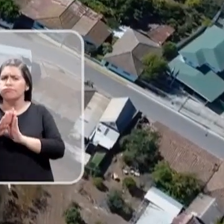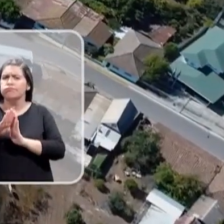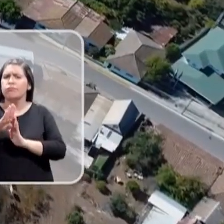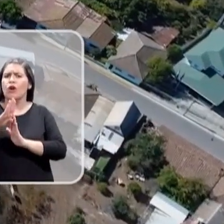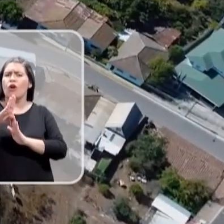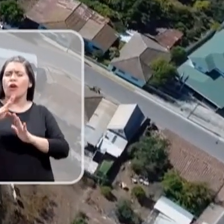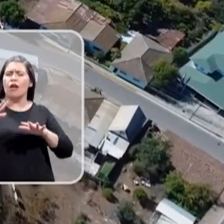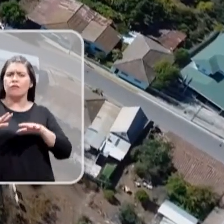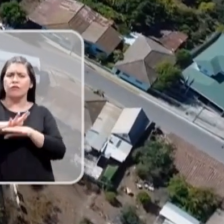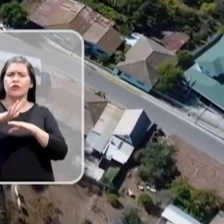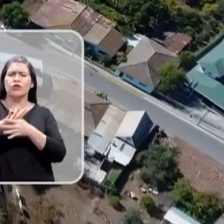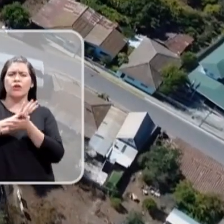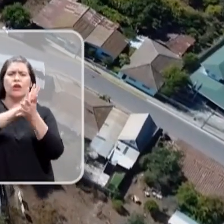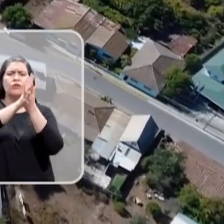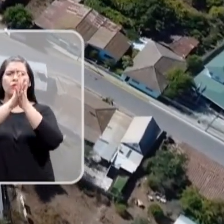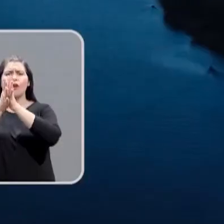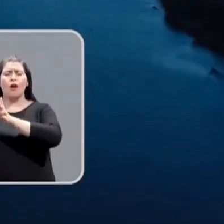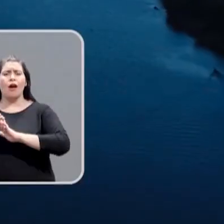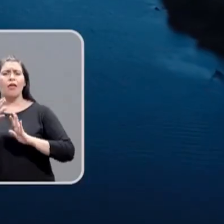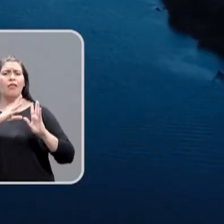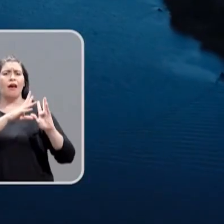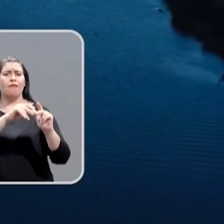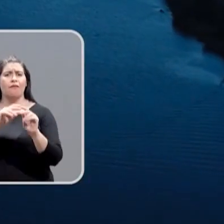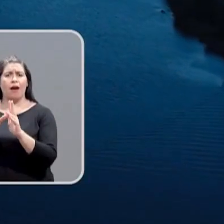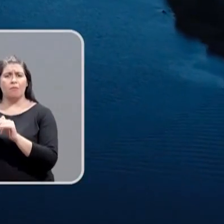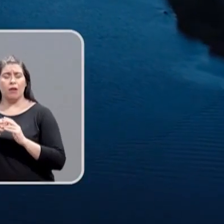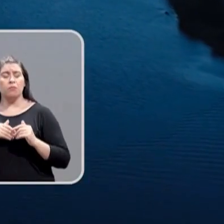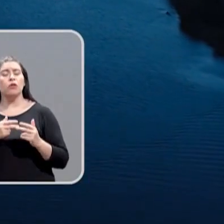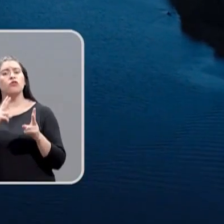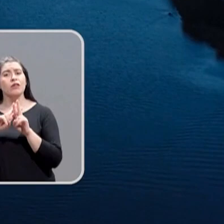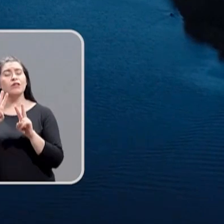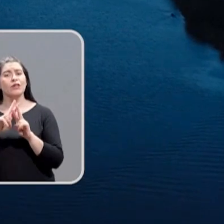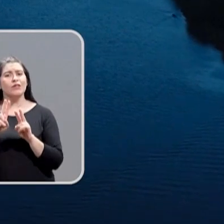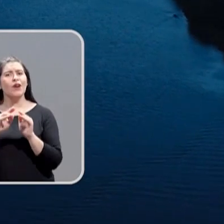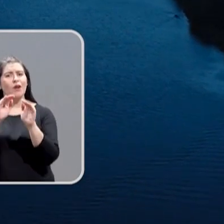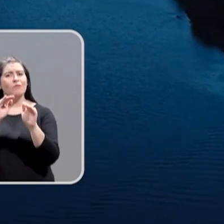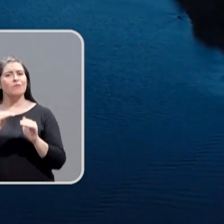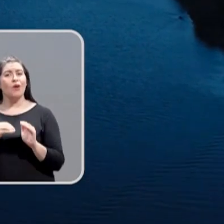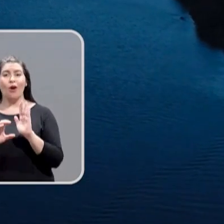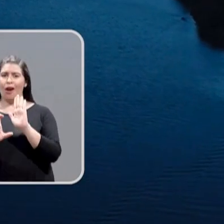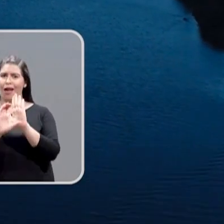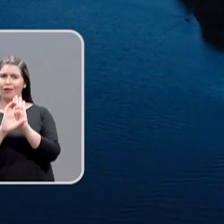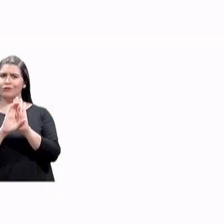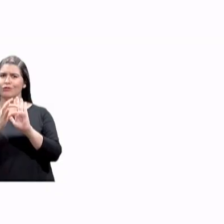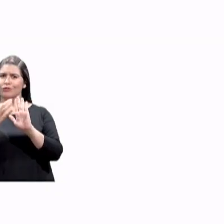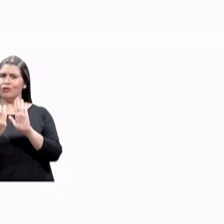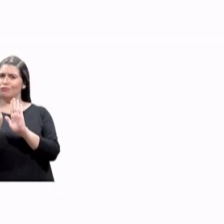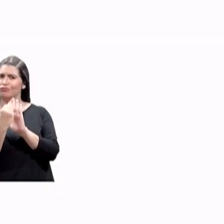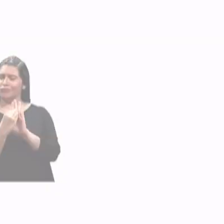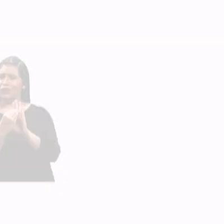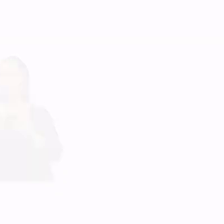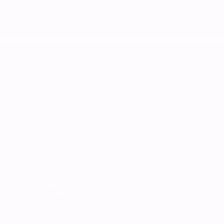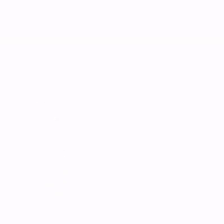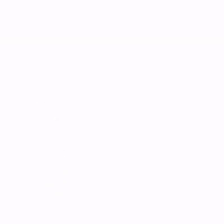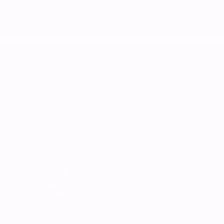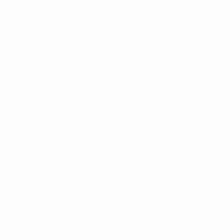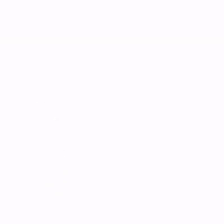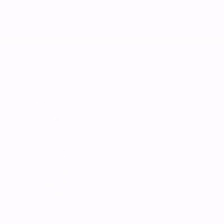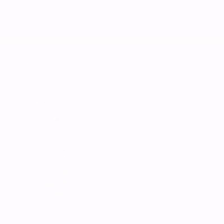ha levantado con el esfuerzo de todas sus familias. ¿Por qué no hacer lo mismo con la Constitución?